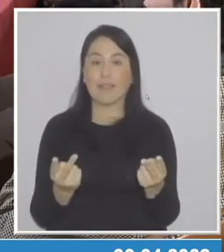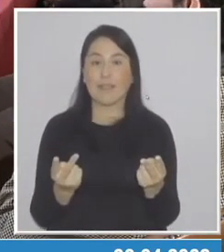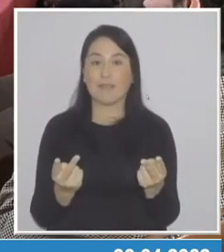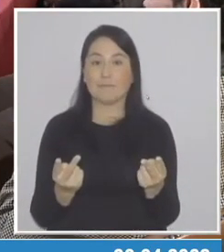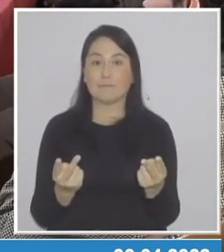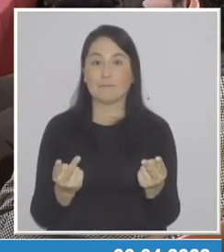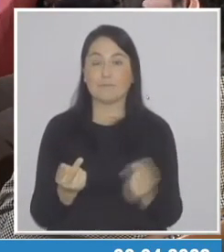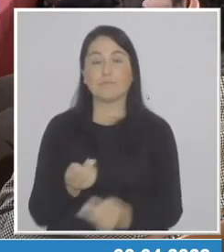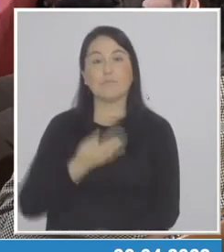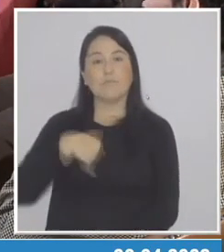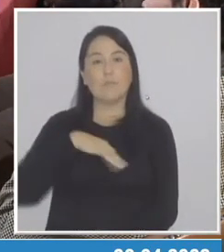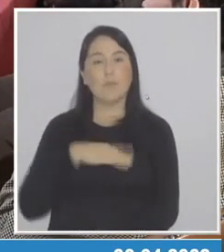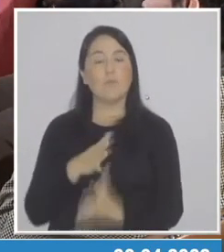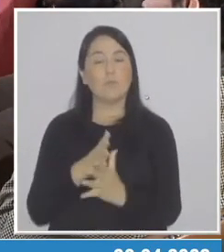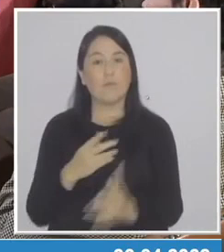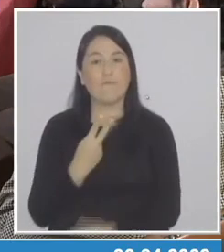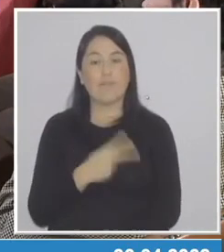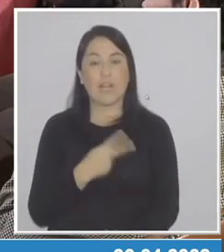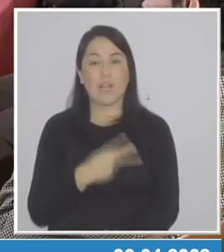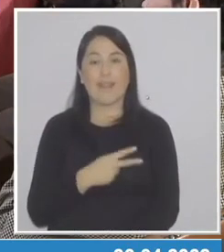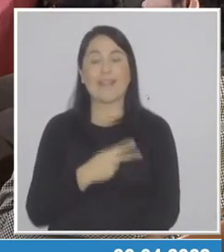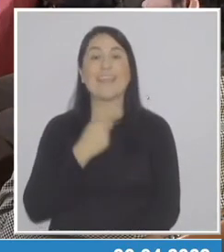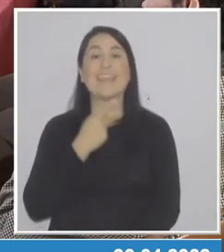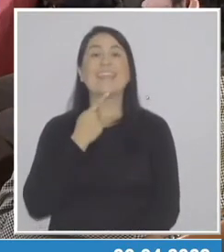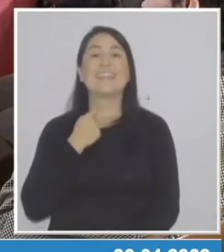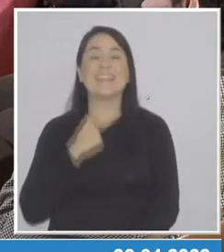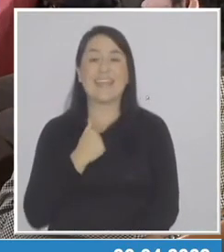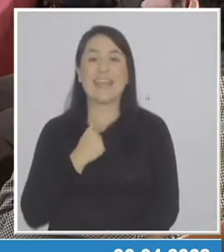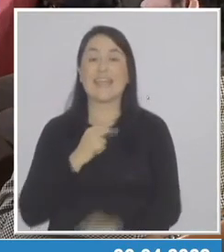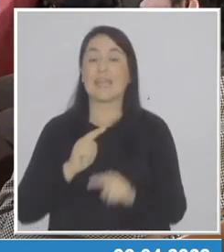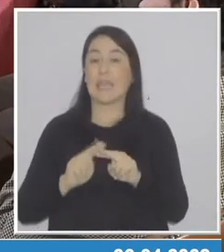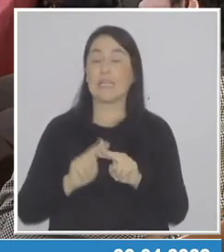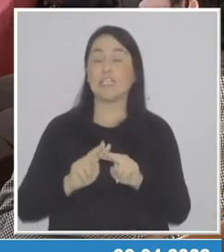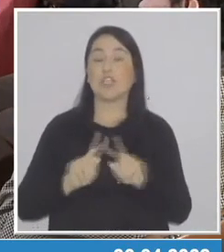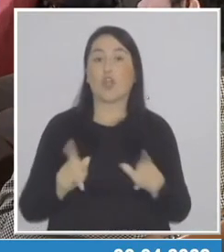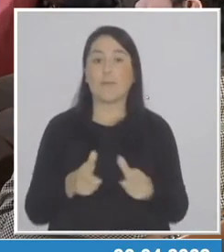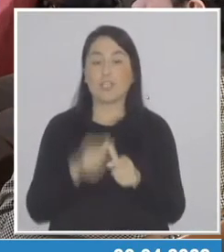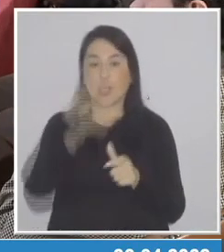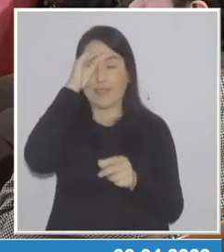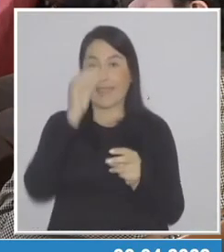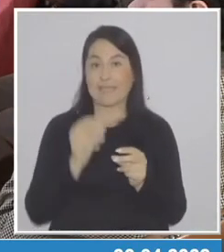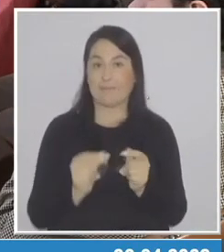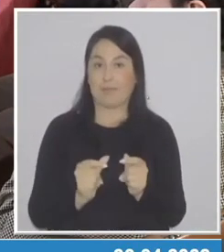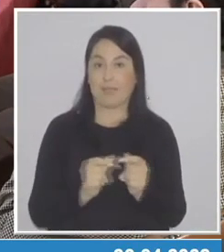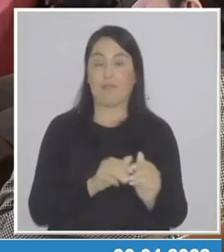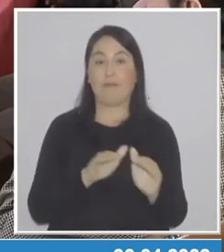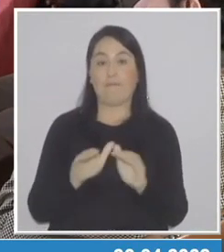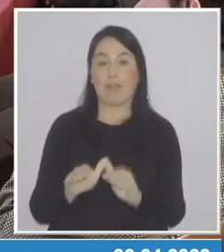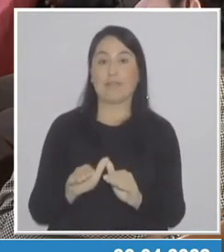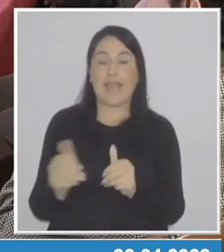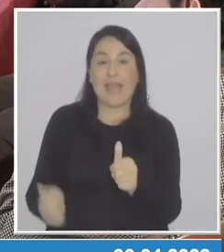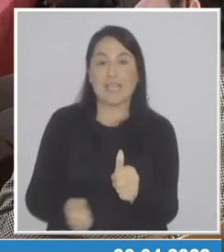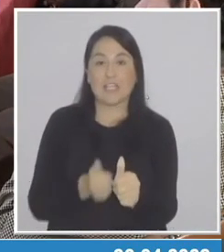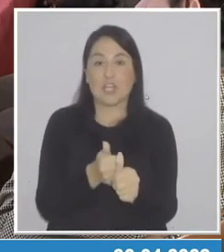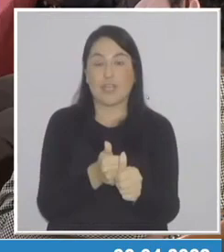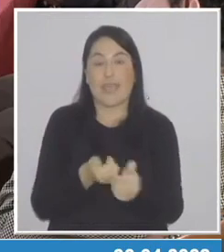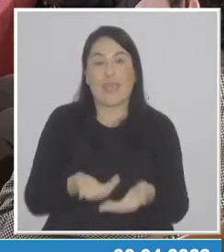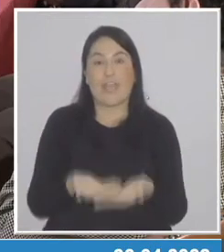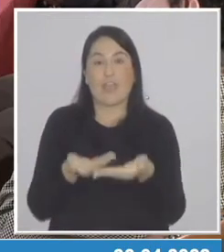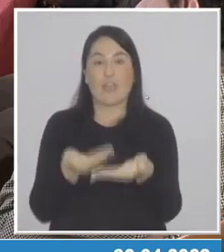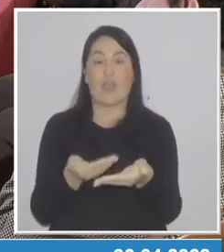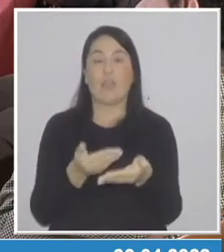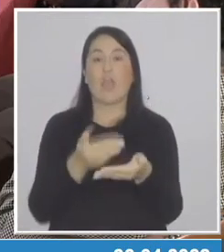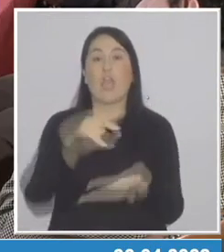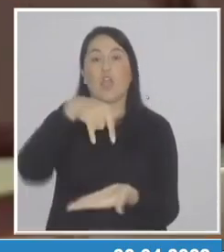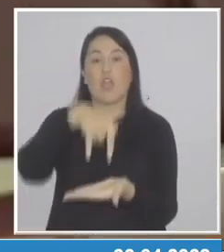parece valorable el interés manifestado por la Comisión Experta en torno a favorecer la asesoría que se entrega al Congreso Nacional en